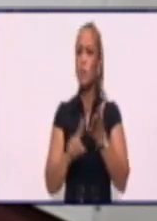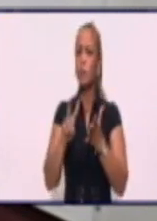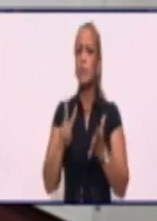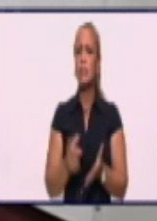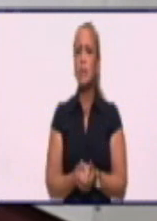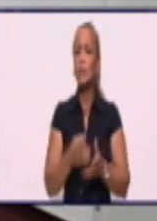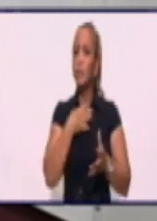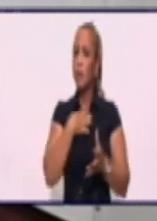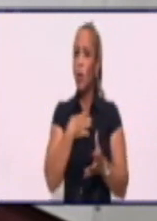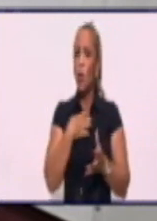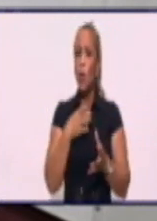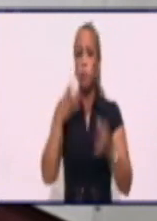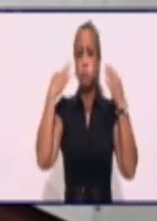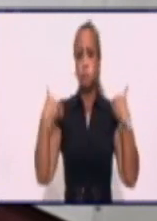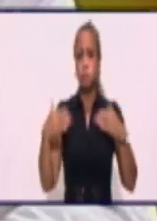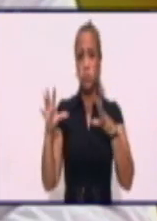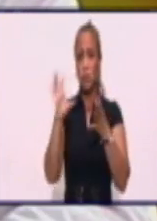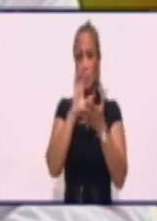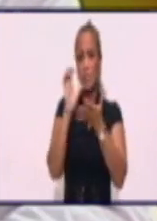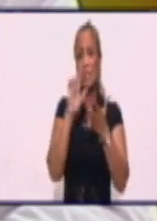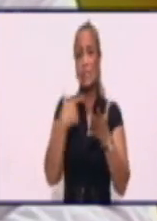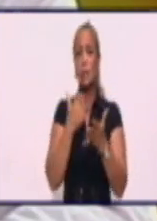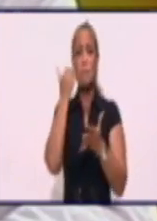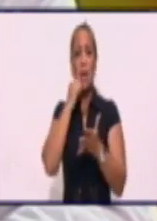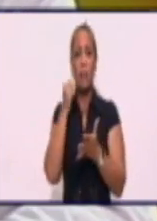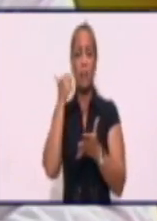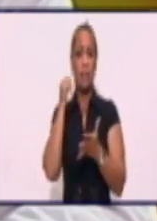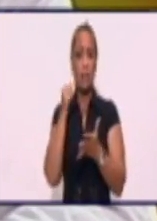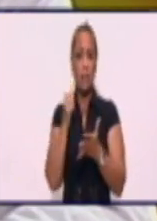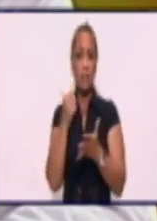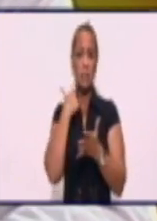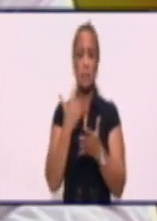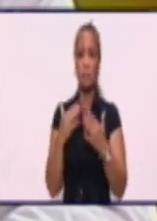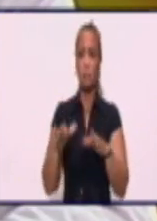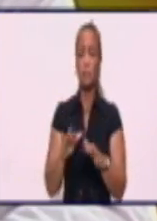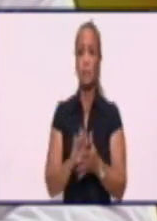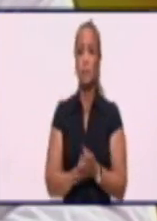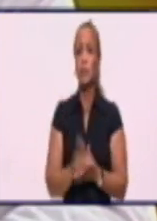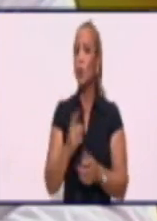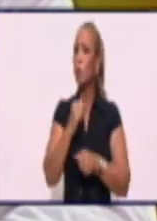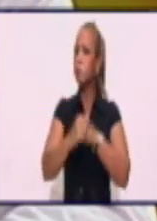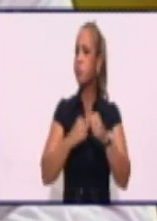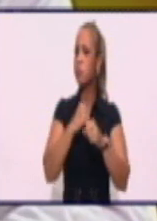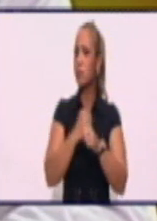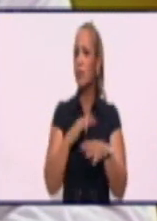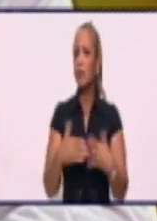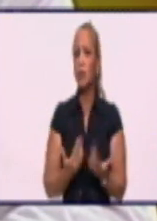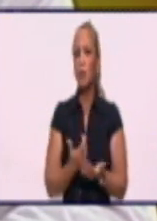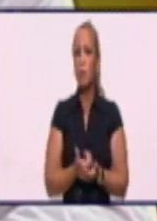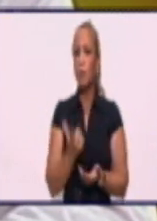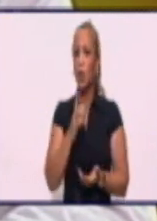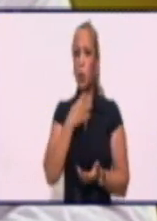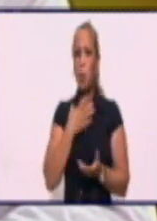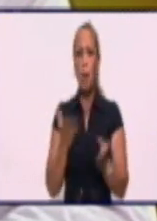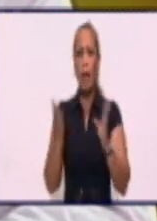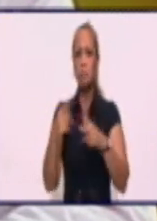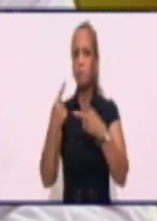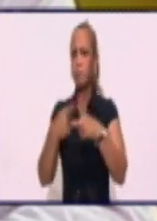somatón también de hace más de 15 años y ya lleva más de 2 años prácticamente que no lo está usando porque no tiene pieza el